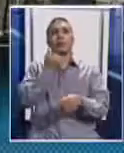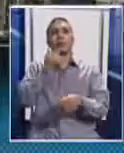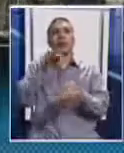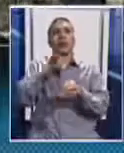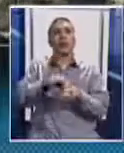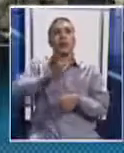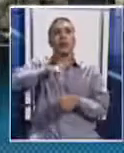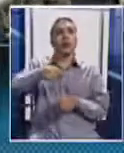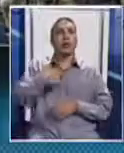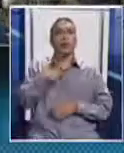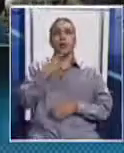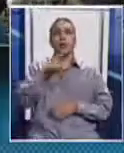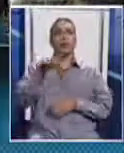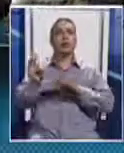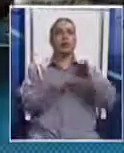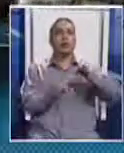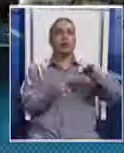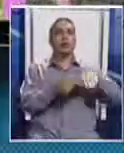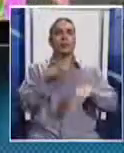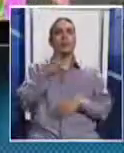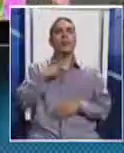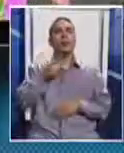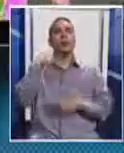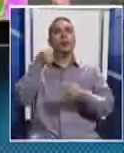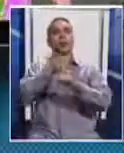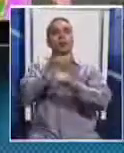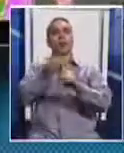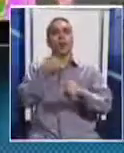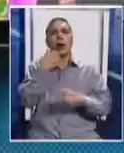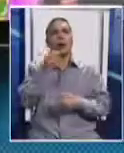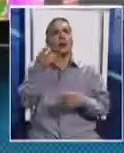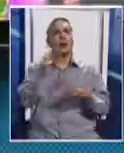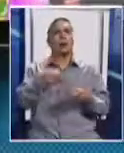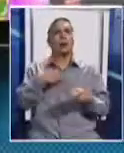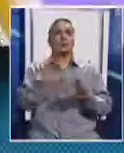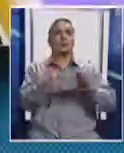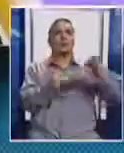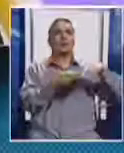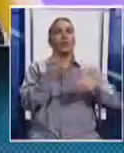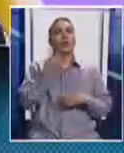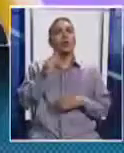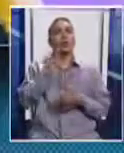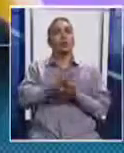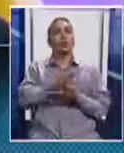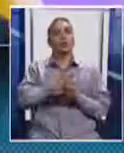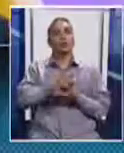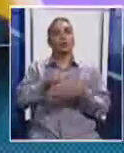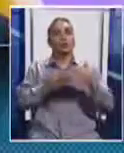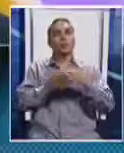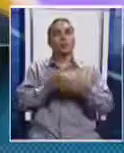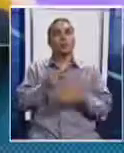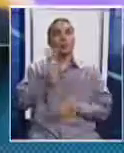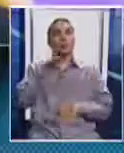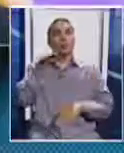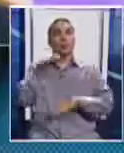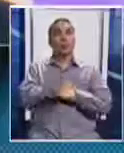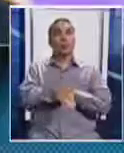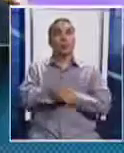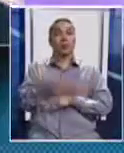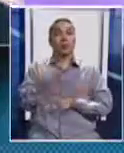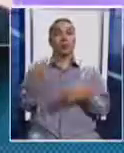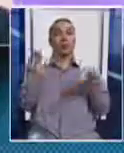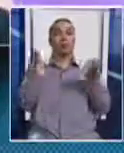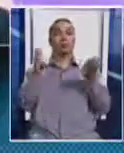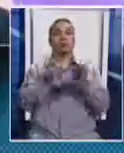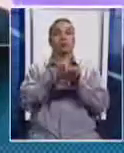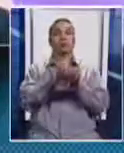pruebas y a rechazar cualquier acto de violencia que ponga en riesgo la estabilidad de la democracia en el Ecuador. A las 5 de la tarde se cierran